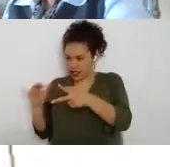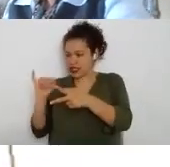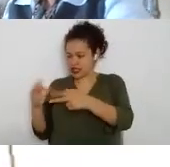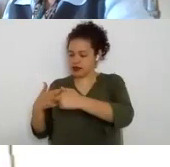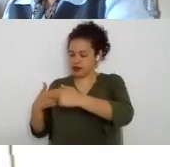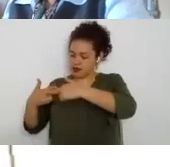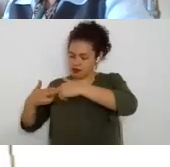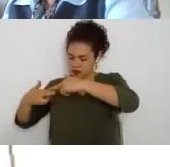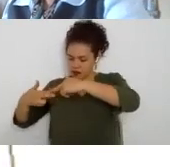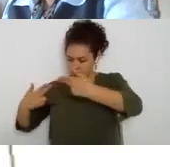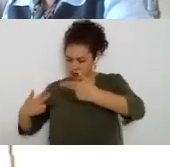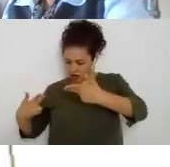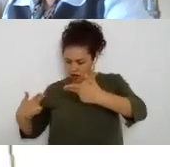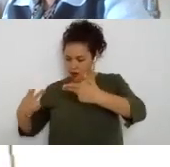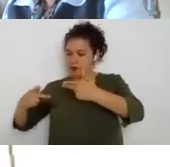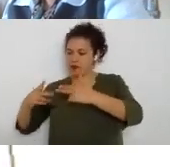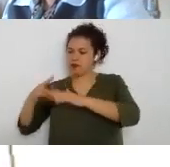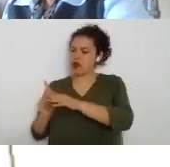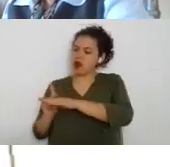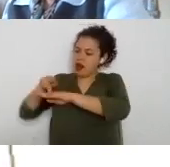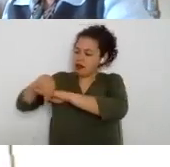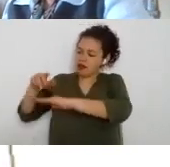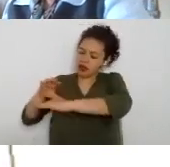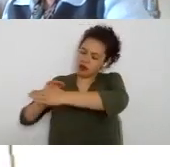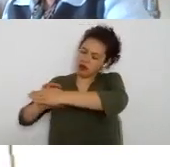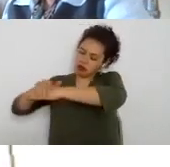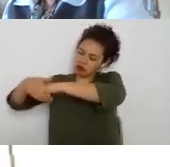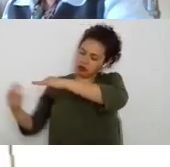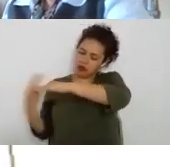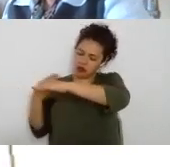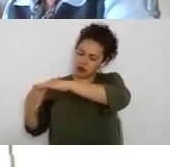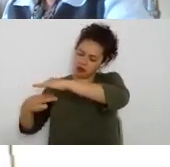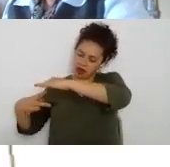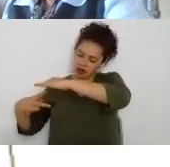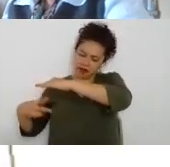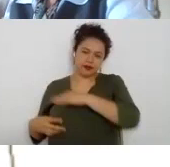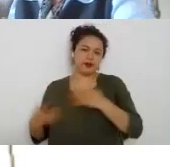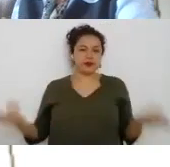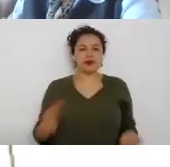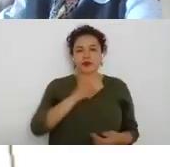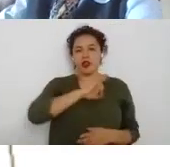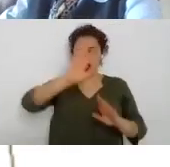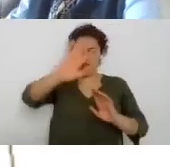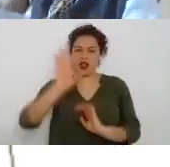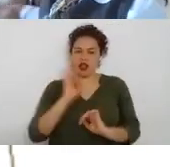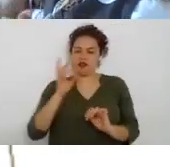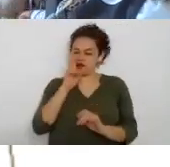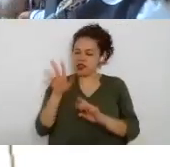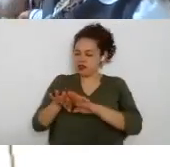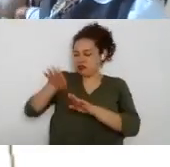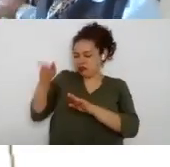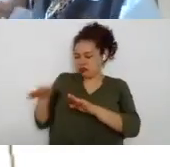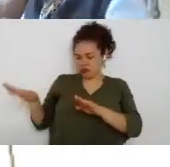embargo, no va a rasgar lo que es el tejido cutáneo. ¿De acuerdo? Podemos percibir, habíamos comentado, una deformación, sin embargo,